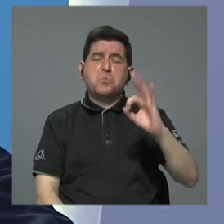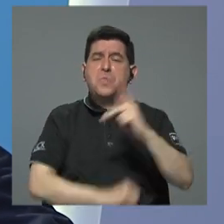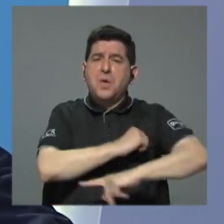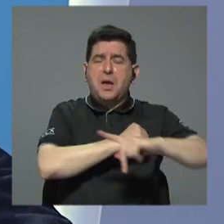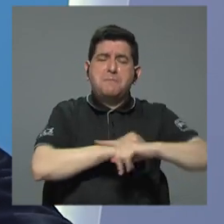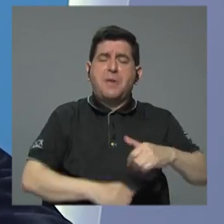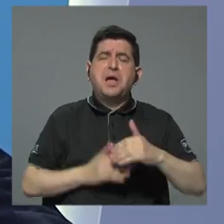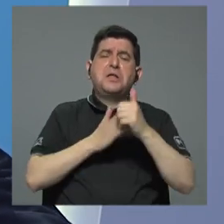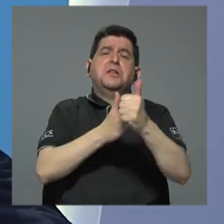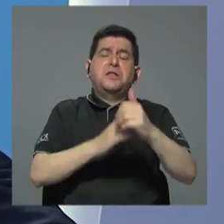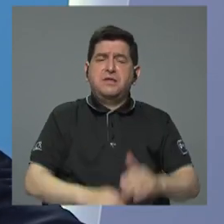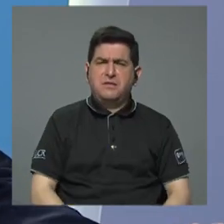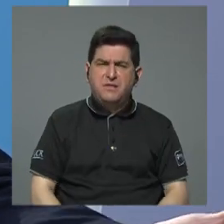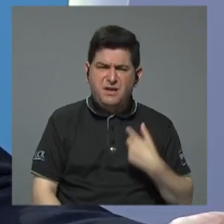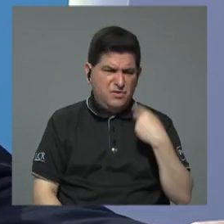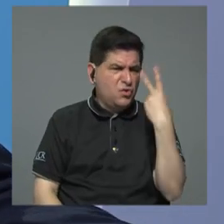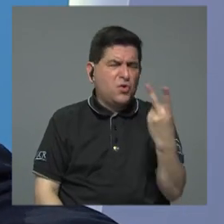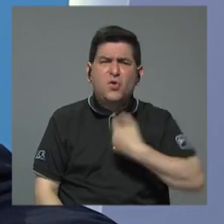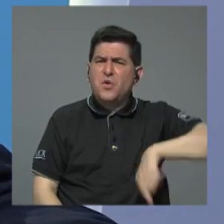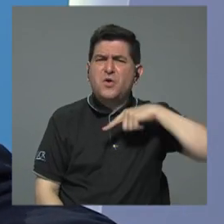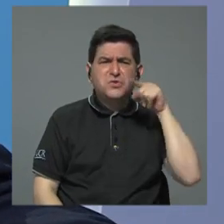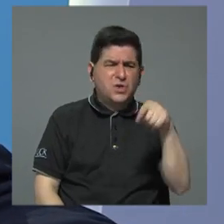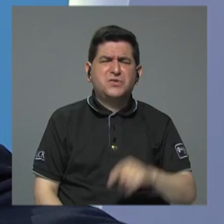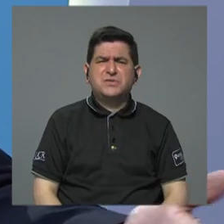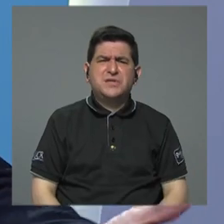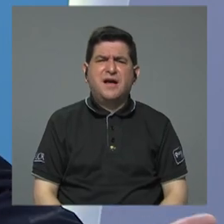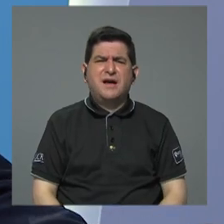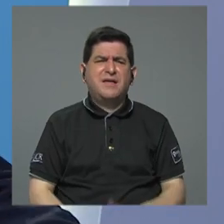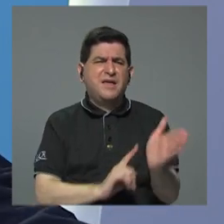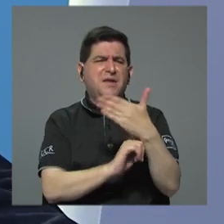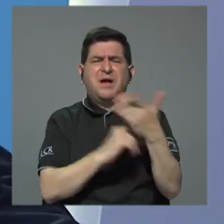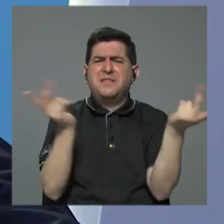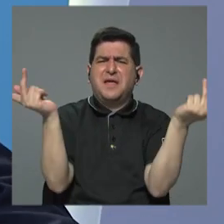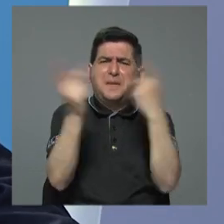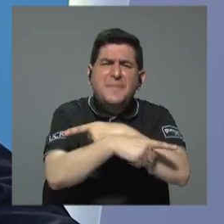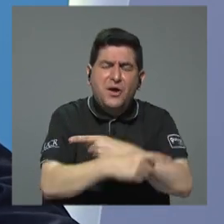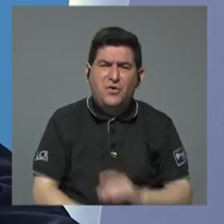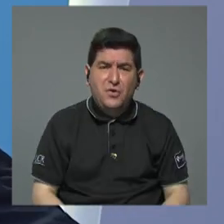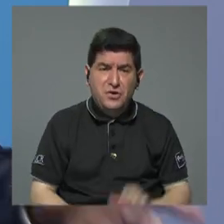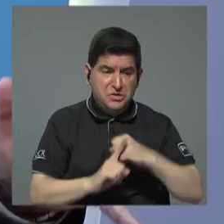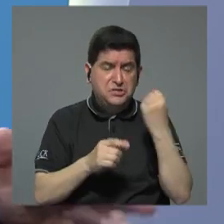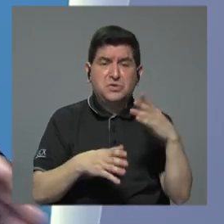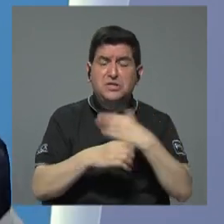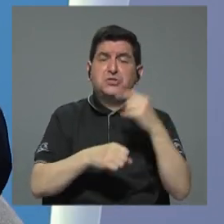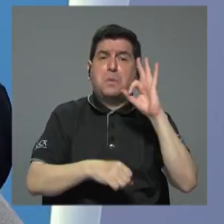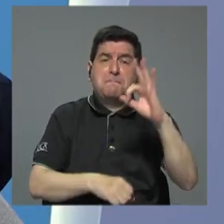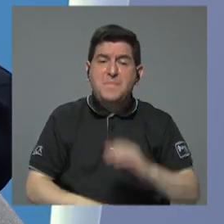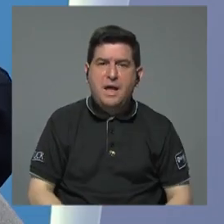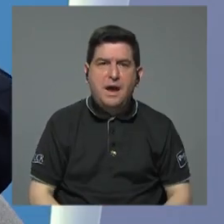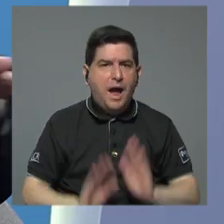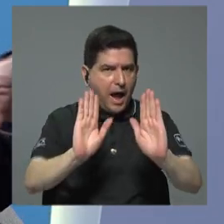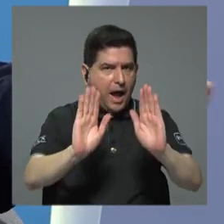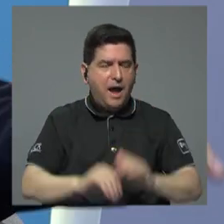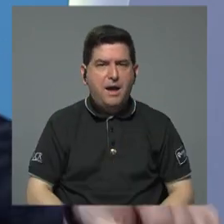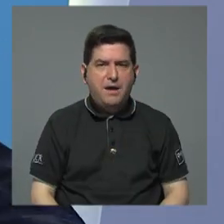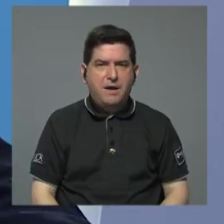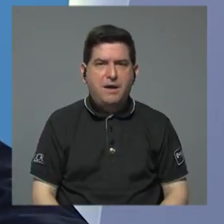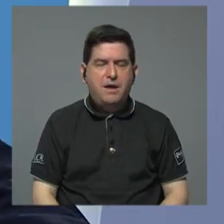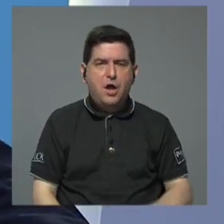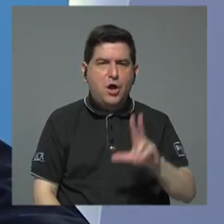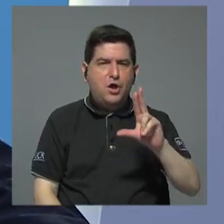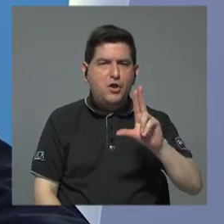país campeón. No veo por qué nos ponemos allí la peor bandera, si somos capaces de hacer las cosas bien. Por supuesto, no bajo el esquema de ICI y